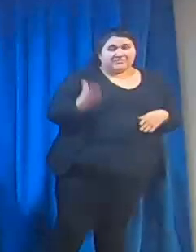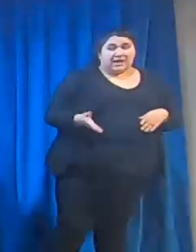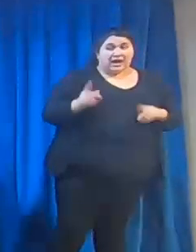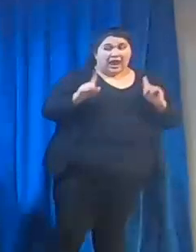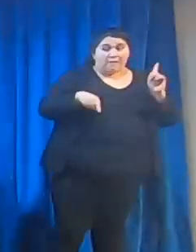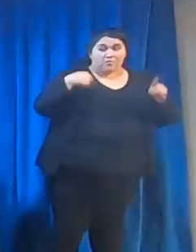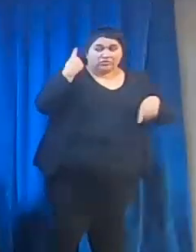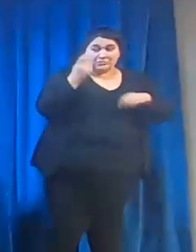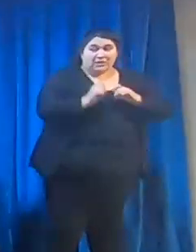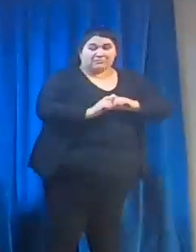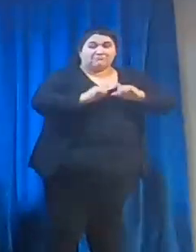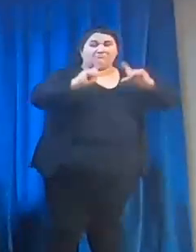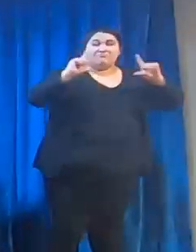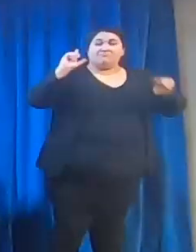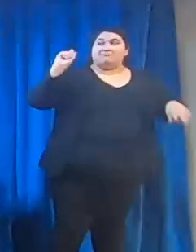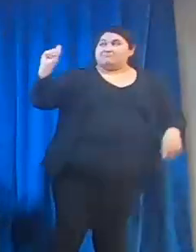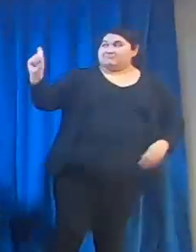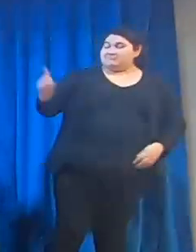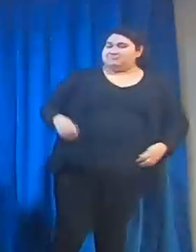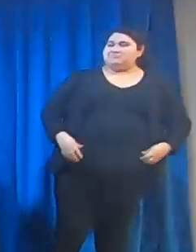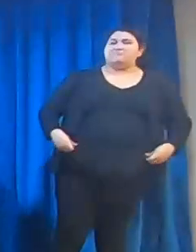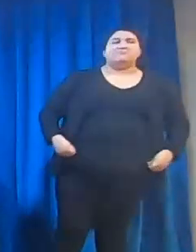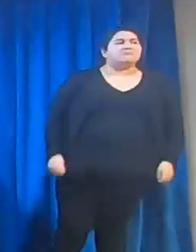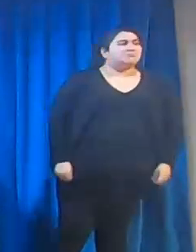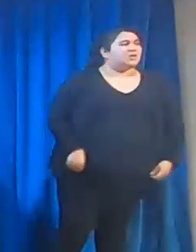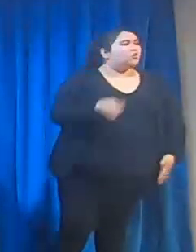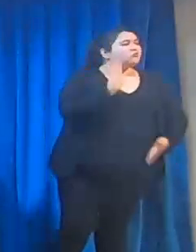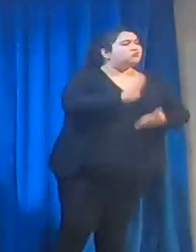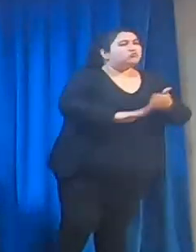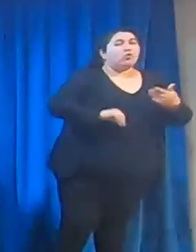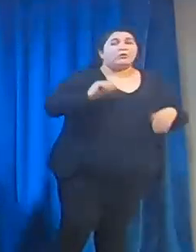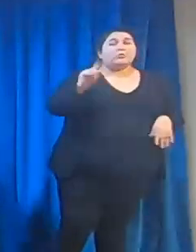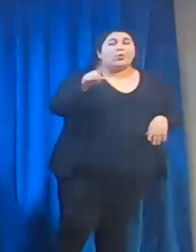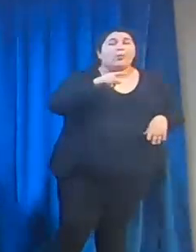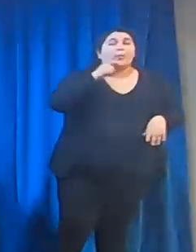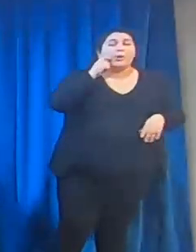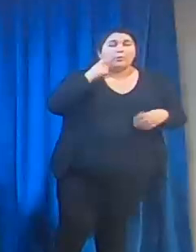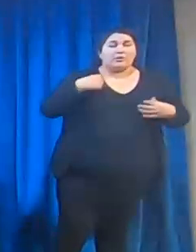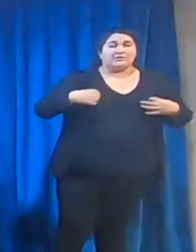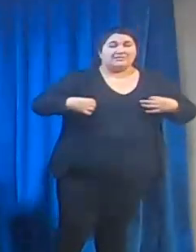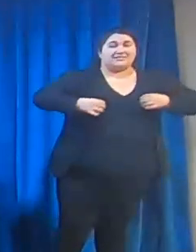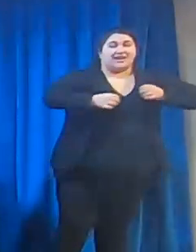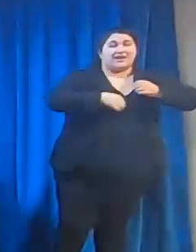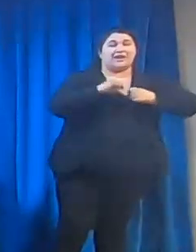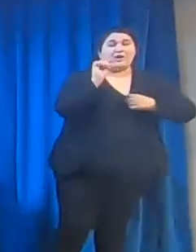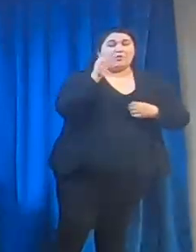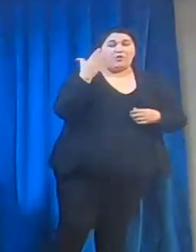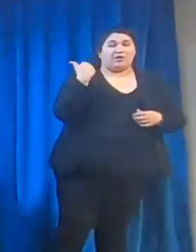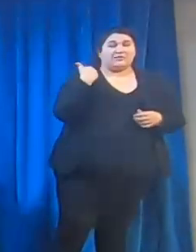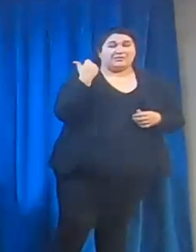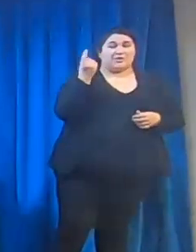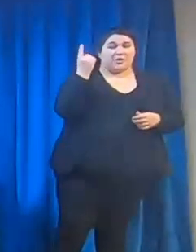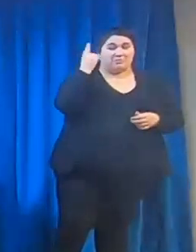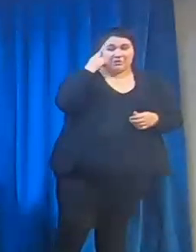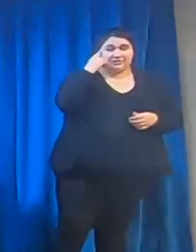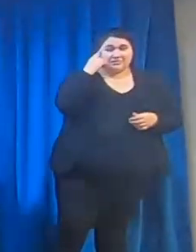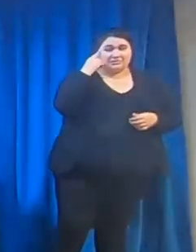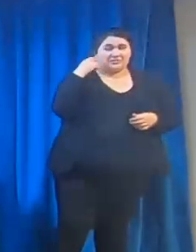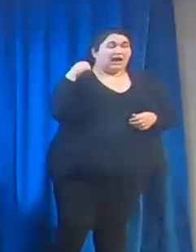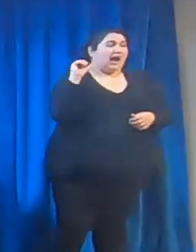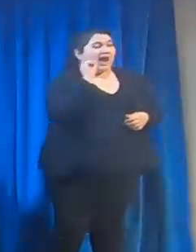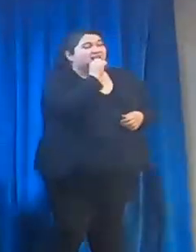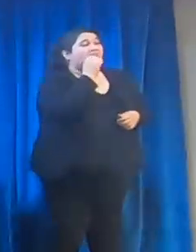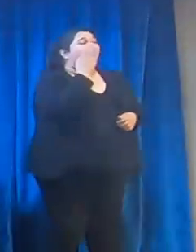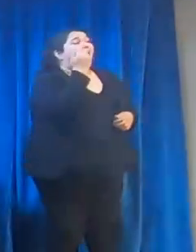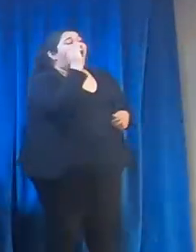próxima diapositiva que va a aparecer ahí es lo de, es tu vergüenza, es eso que vos pensaste recién. Voy a estar cantando Ava y me va a